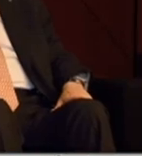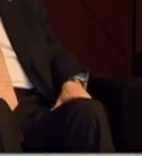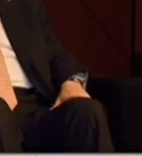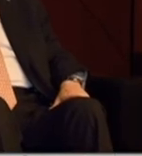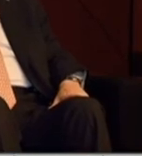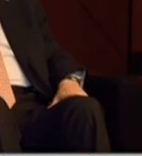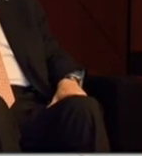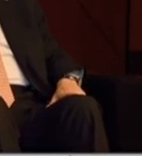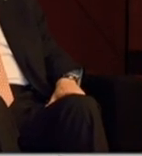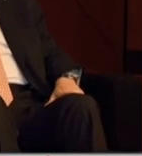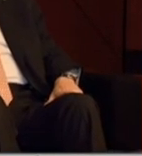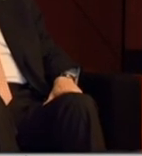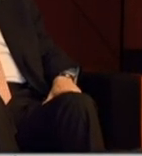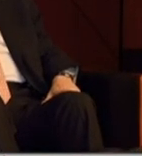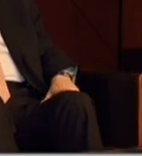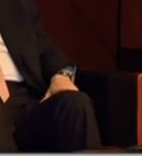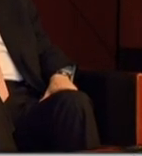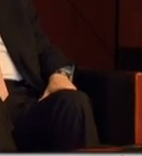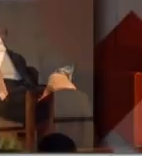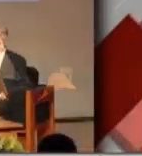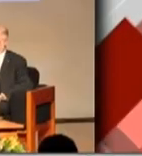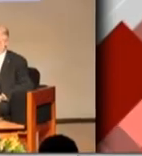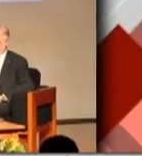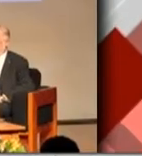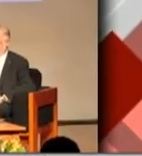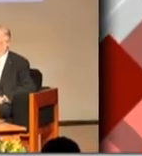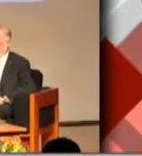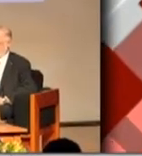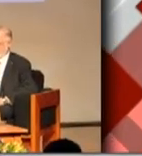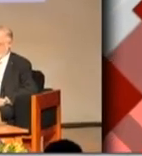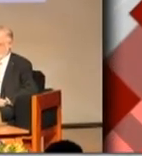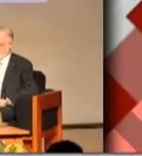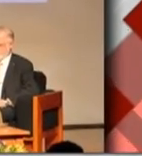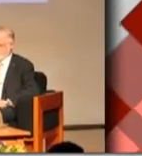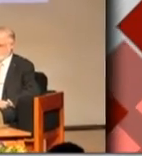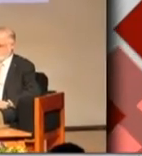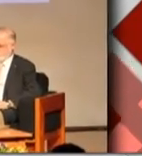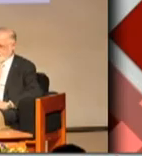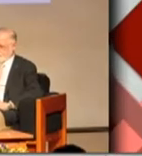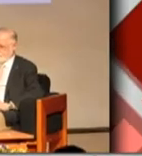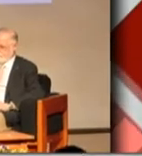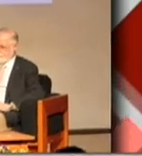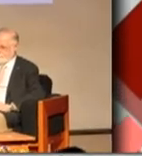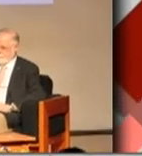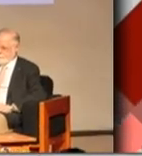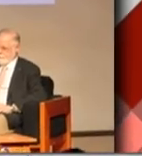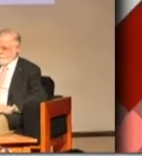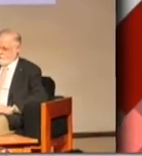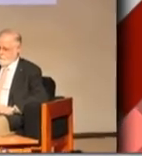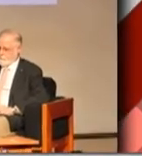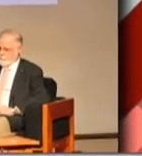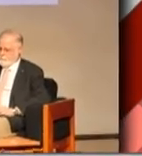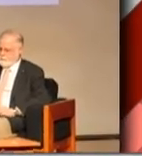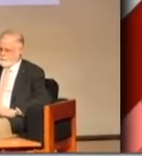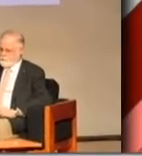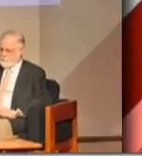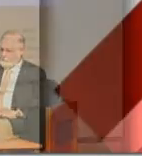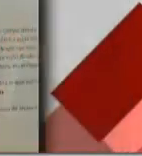directora del Instituto Nacional de Bellas Artes, Lidia Camacho, destacó las aportaciones de Manguel al canon literario